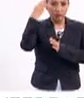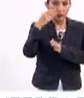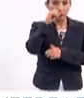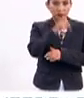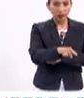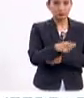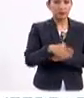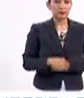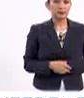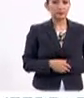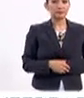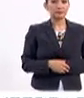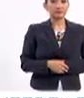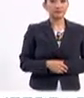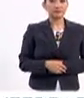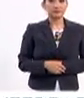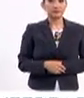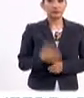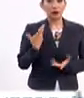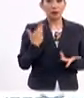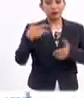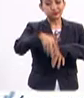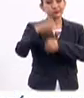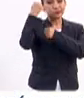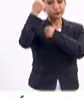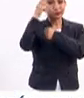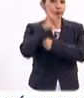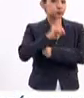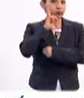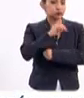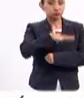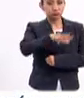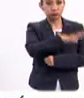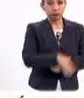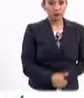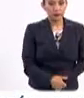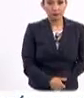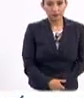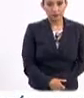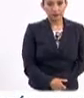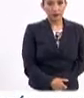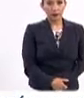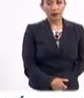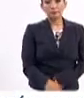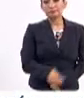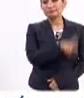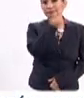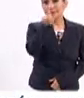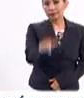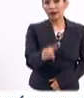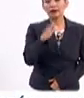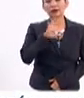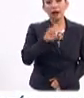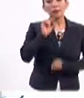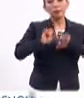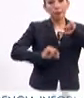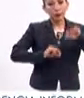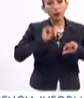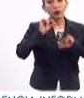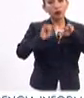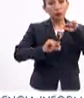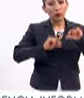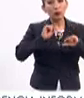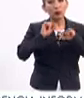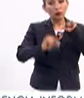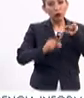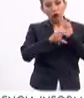fue el meeting que plantearon estas mujeres. Claro, y bueno, después de eso ha venido una serie de eventos